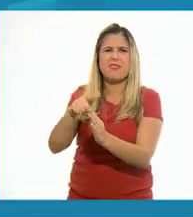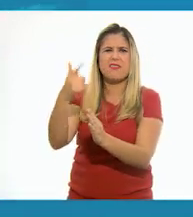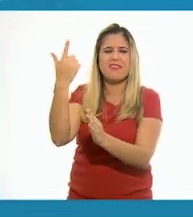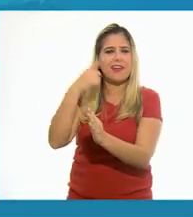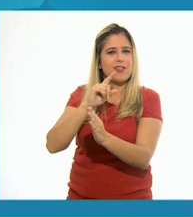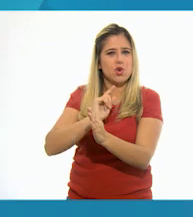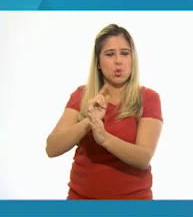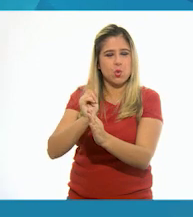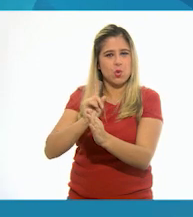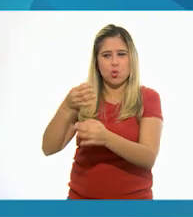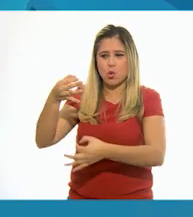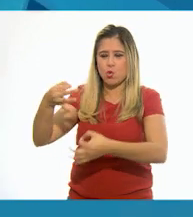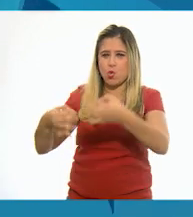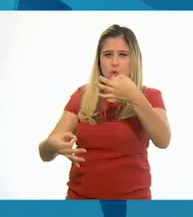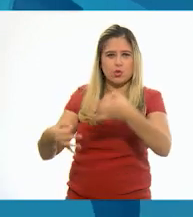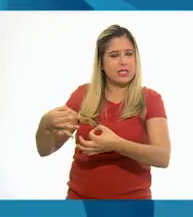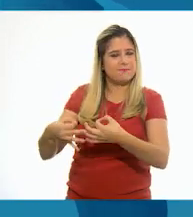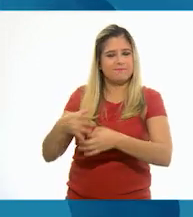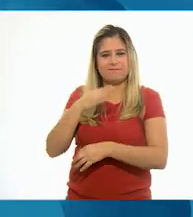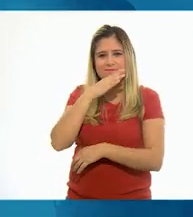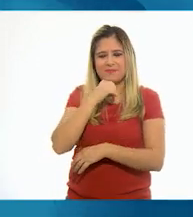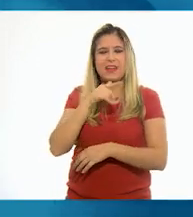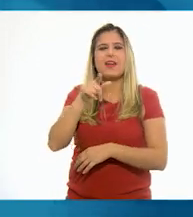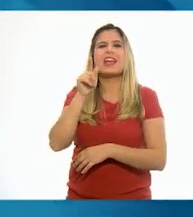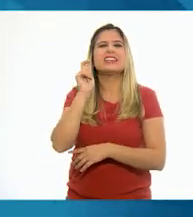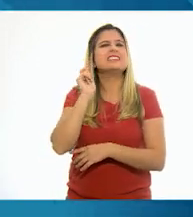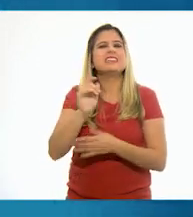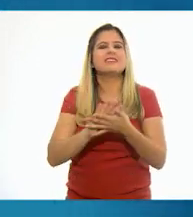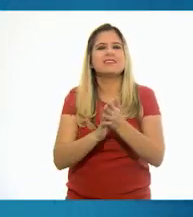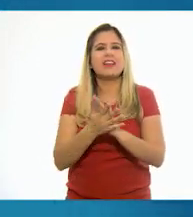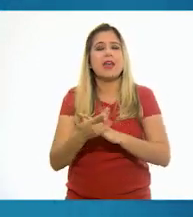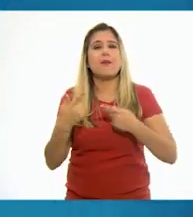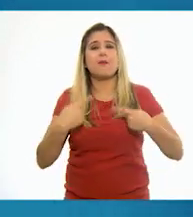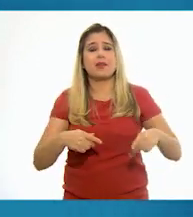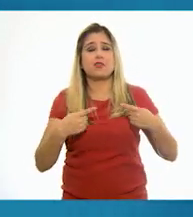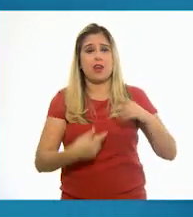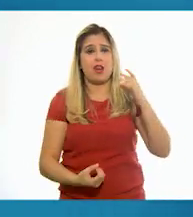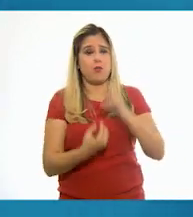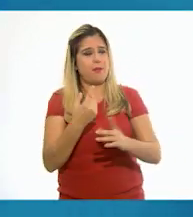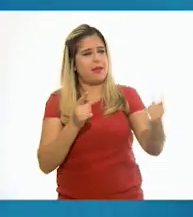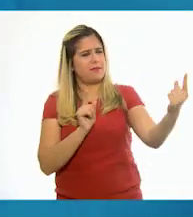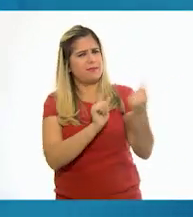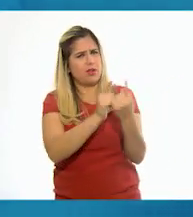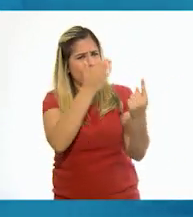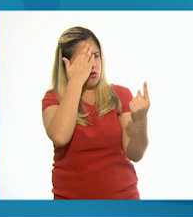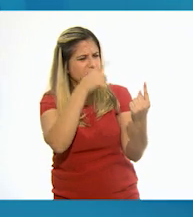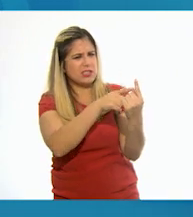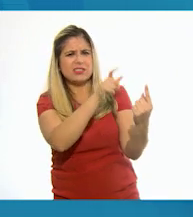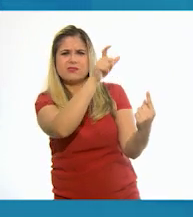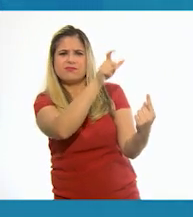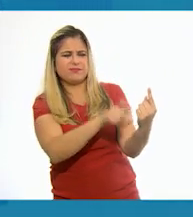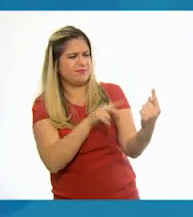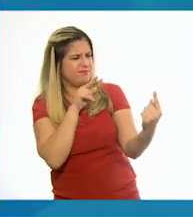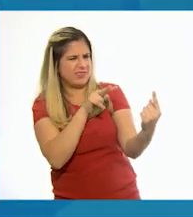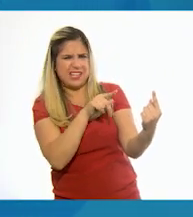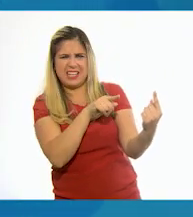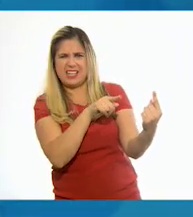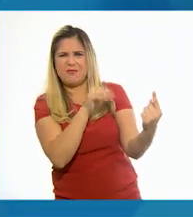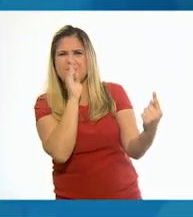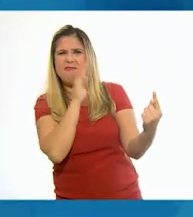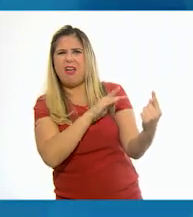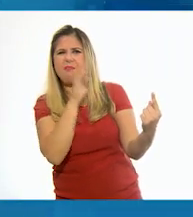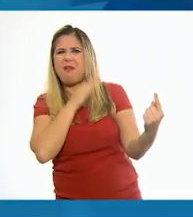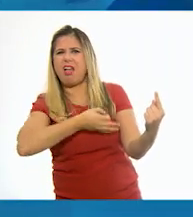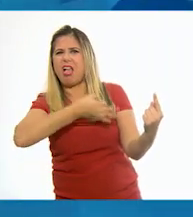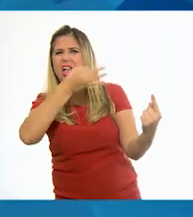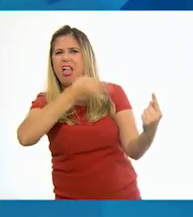Significa que cuando estamos conociendo una nueva persona, no debemos dejarnos guiar por